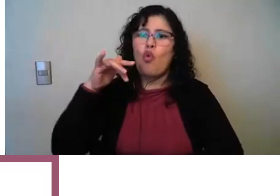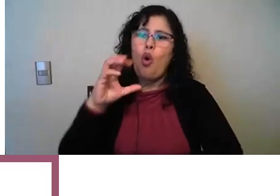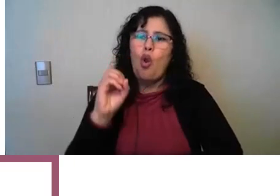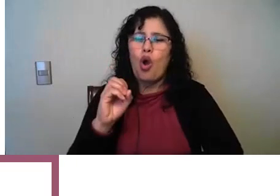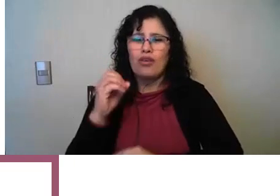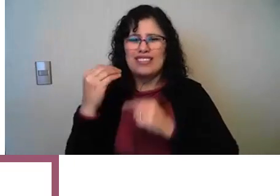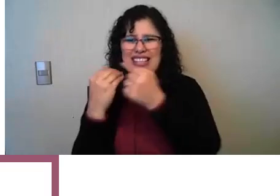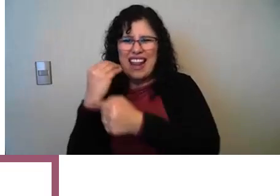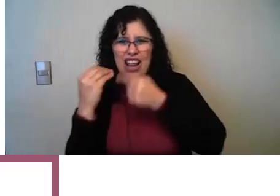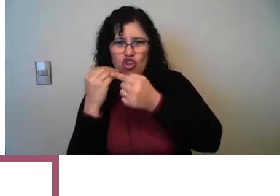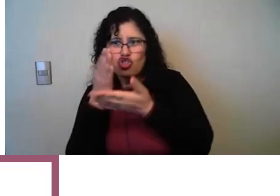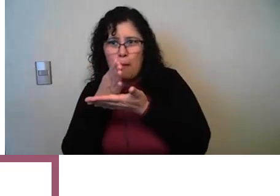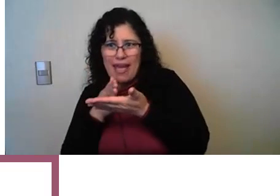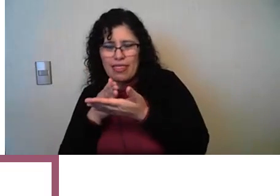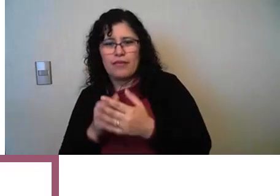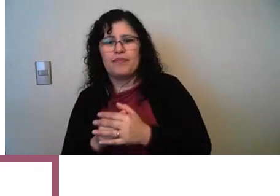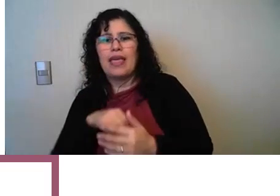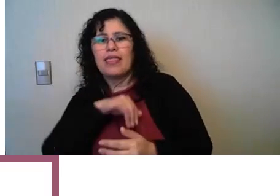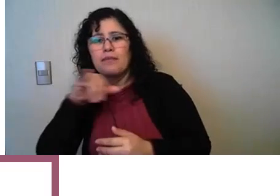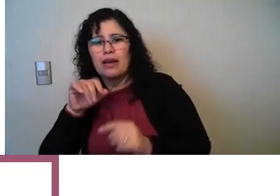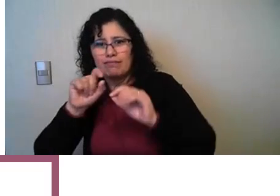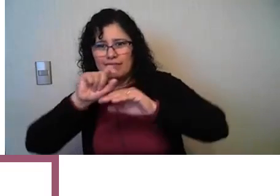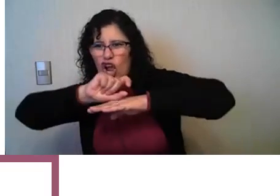Medio en este caso. Bueno, y aquí tenemos la corteza